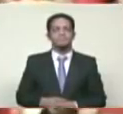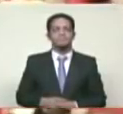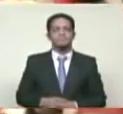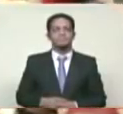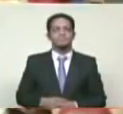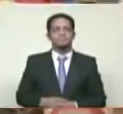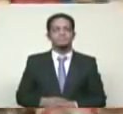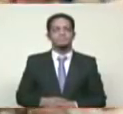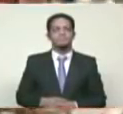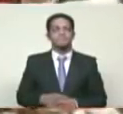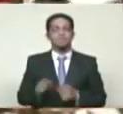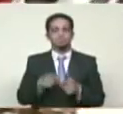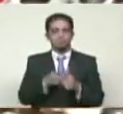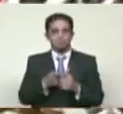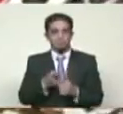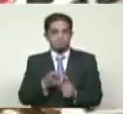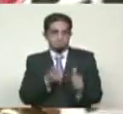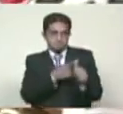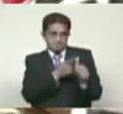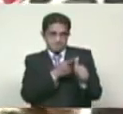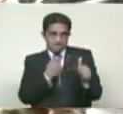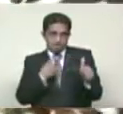Por eso lo primero que les digo,